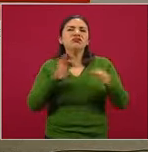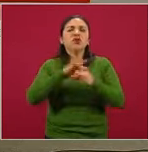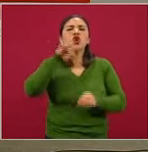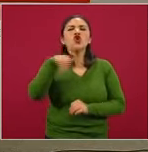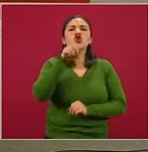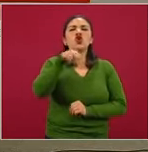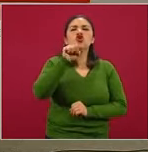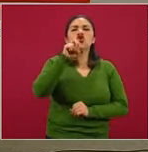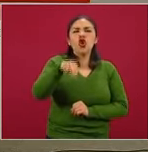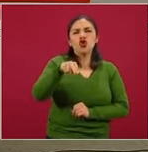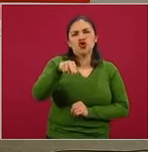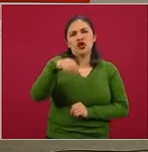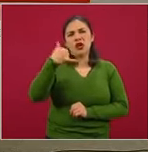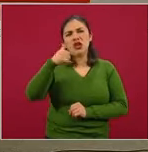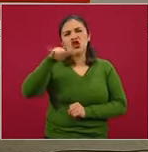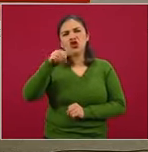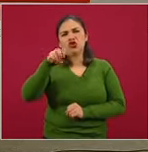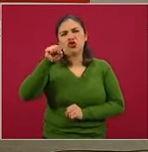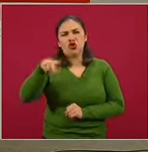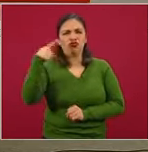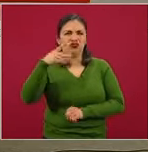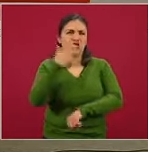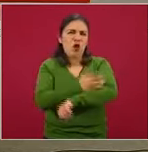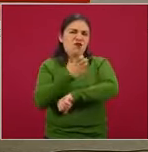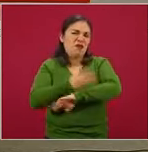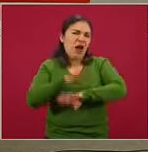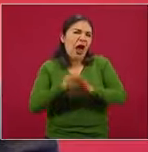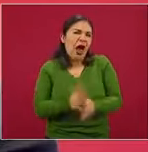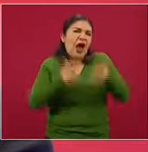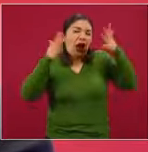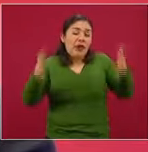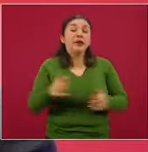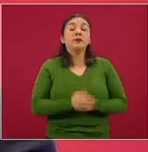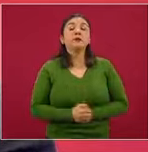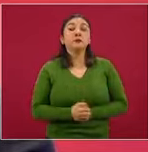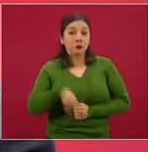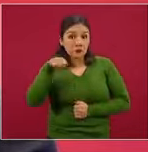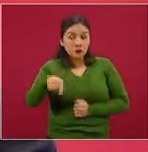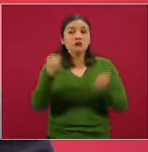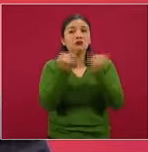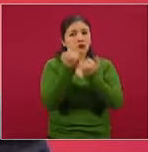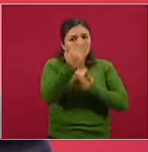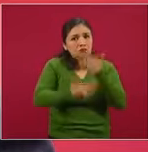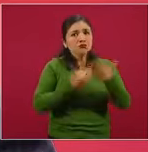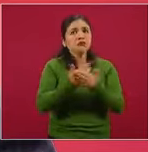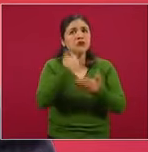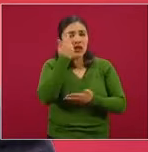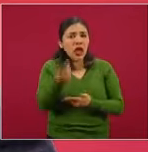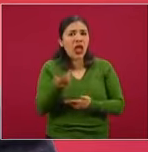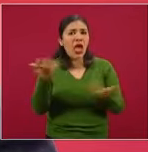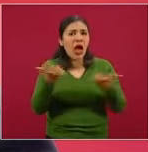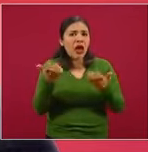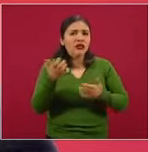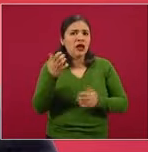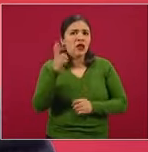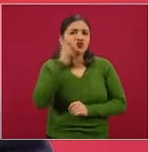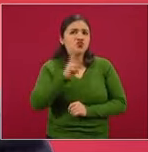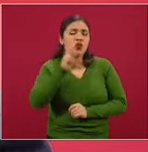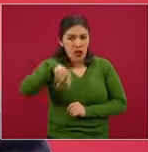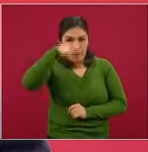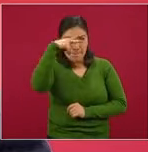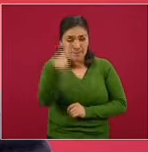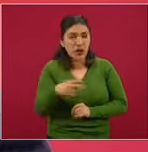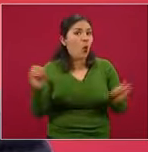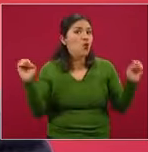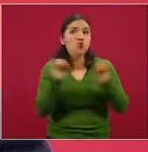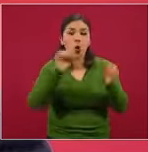Johnson & Johnson, una compañía farmacéutica muy grande, que también propuso hacer ensayos clínicos en México. No se han